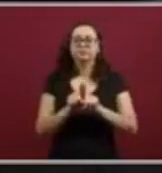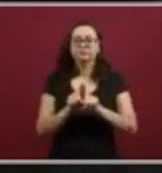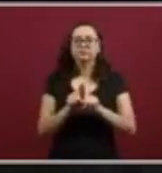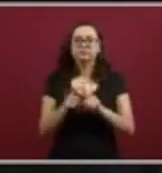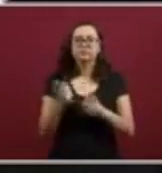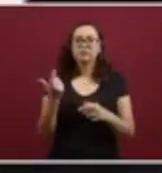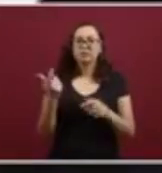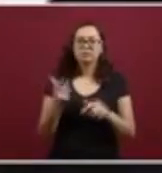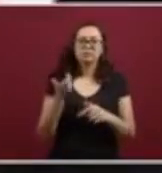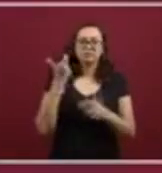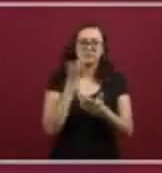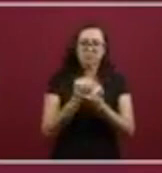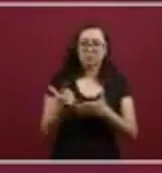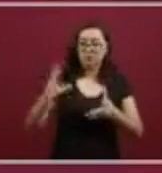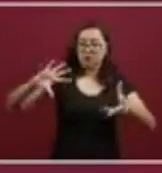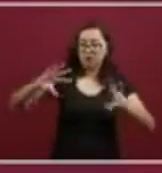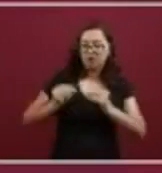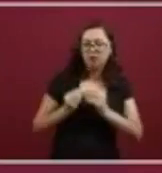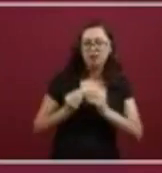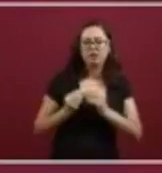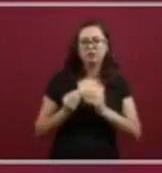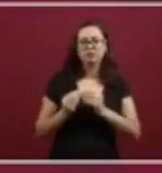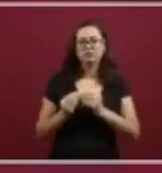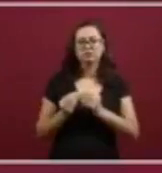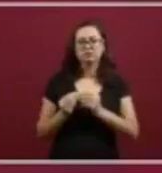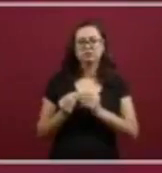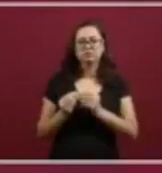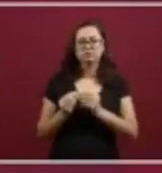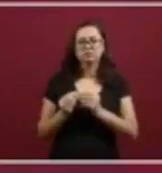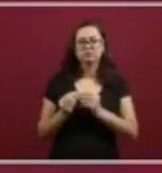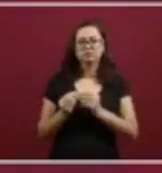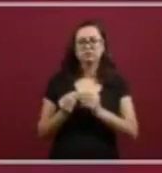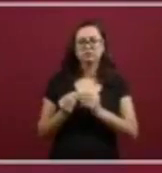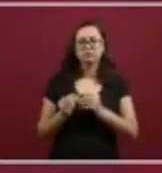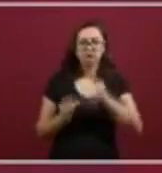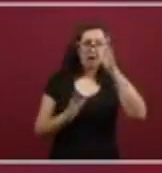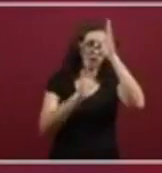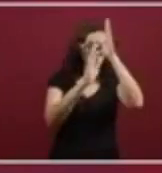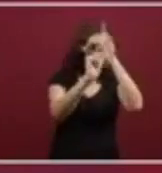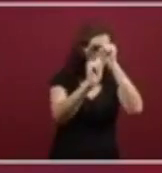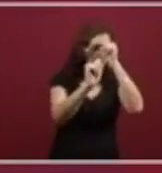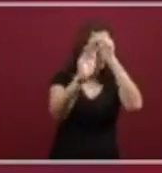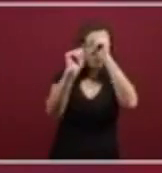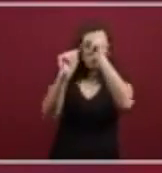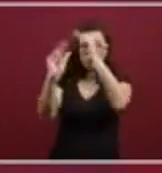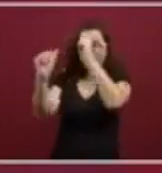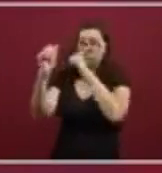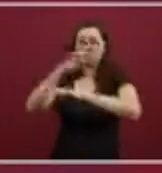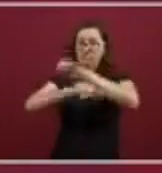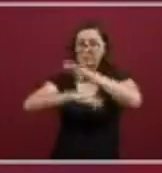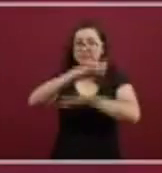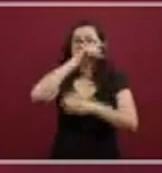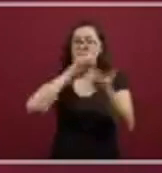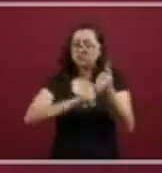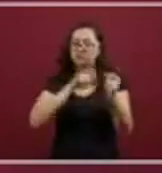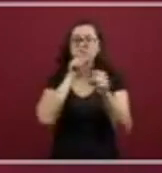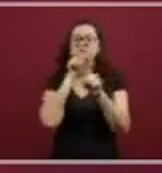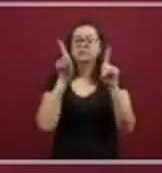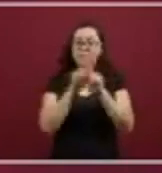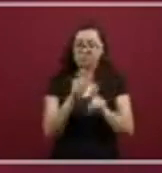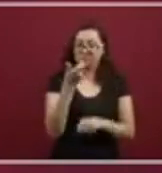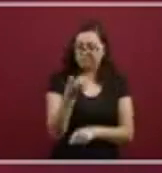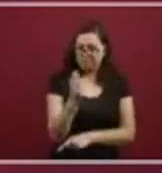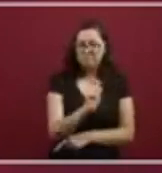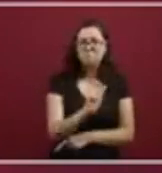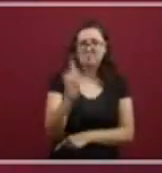contractuales, los que se pactan con las empresas,